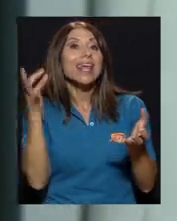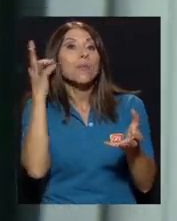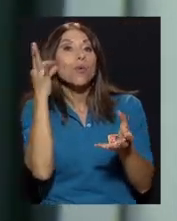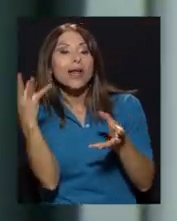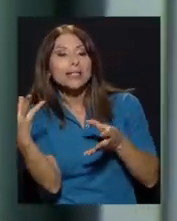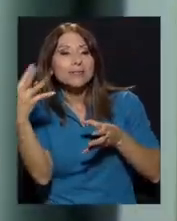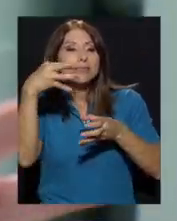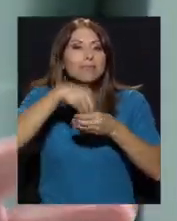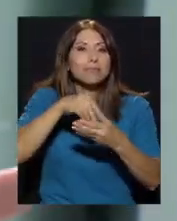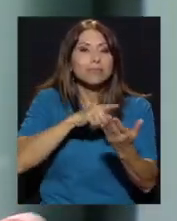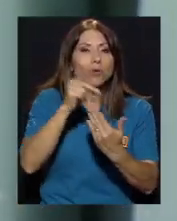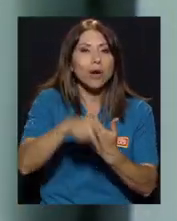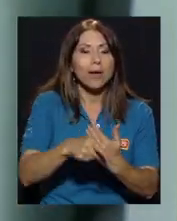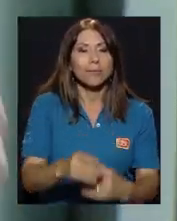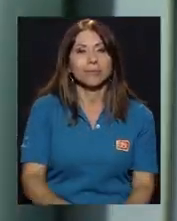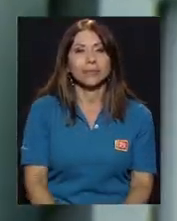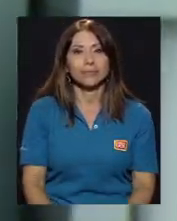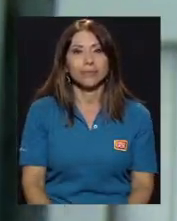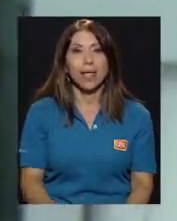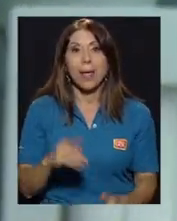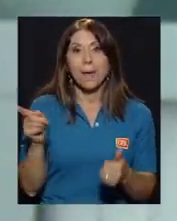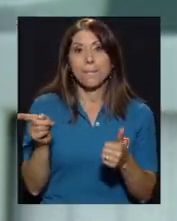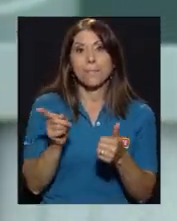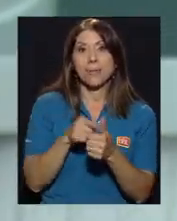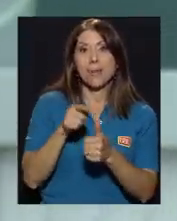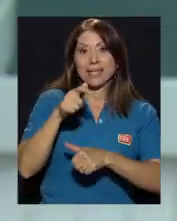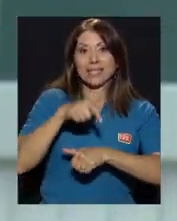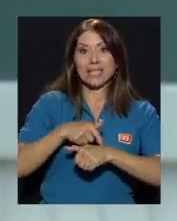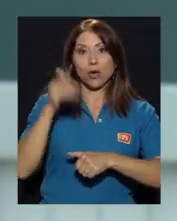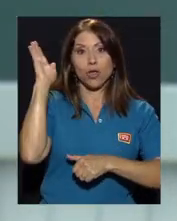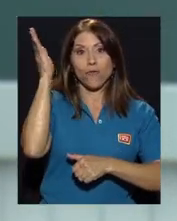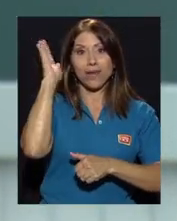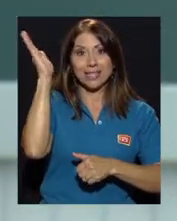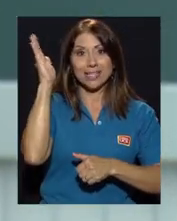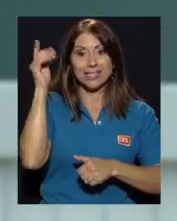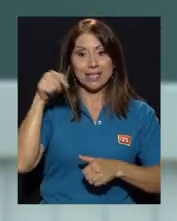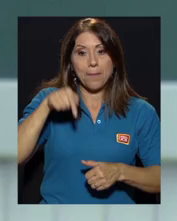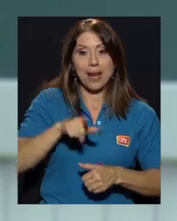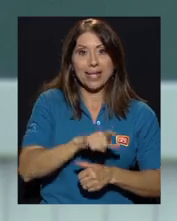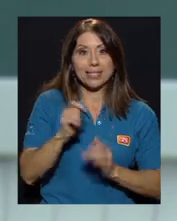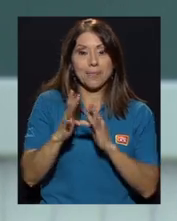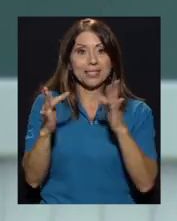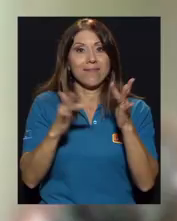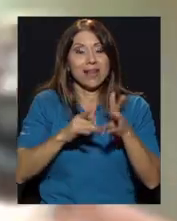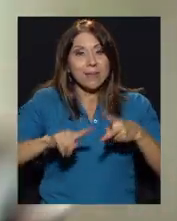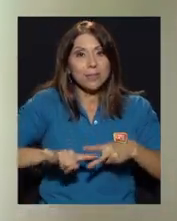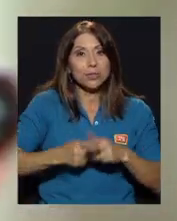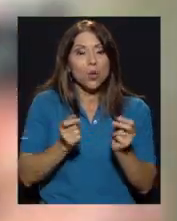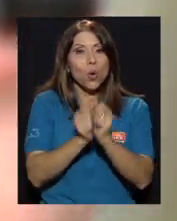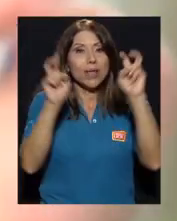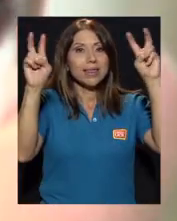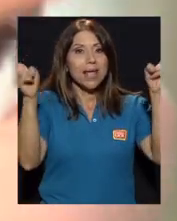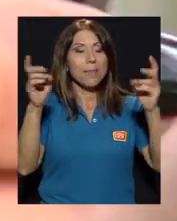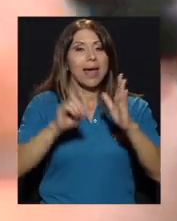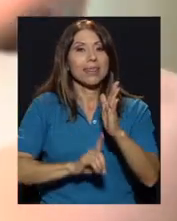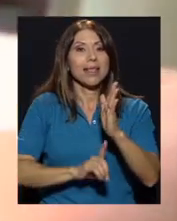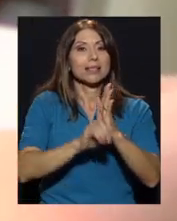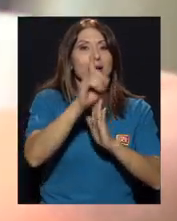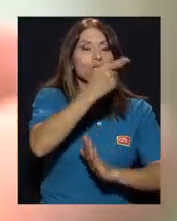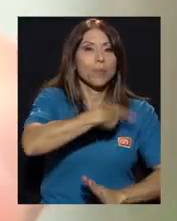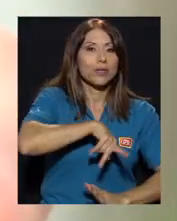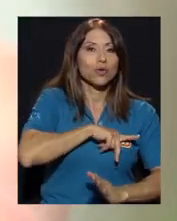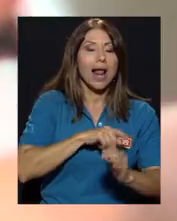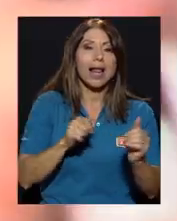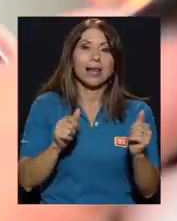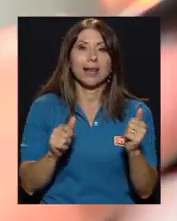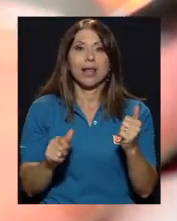este tipo de programas. El primer ciclo de conferencias aperturó para este mes de abril con el tema de desarrollo personal, con